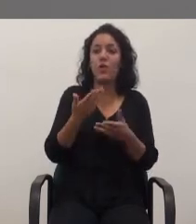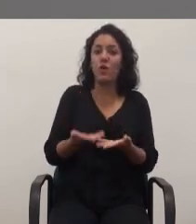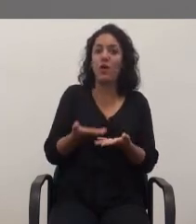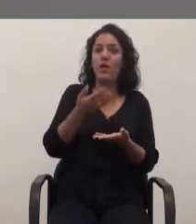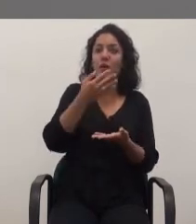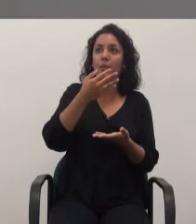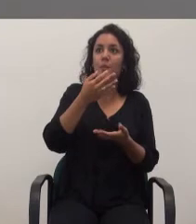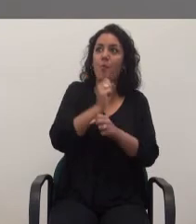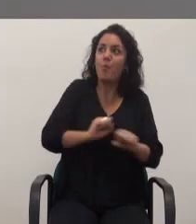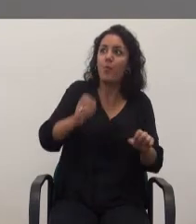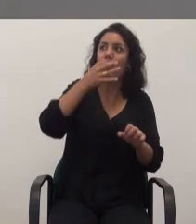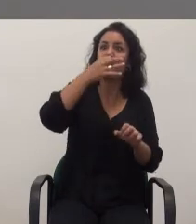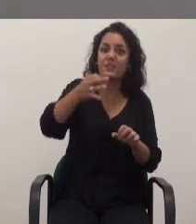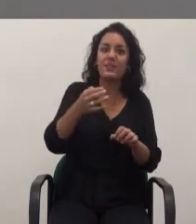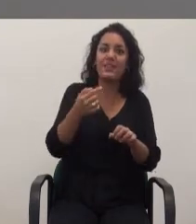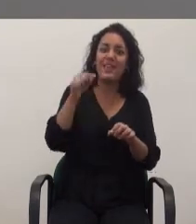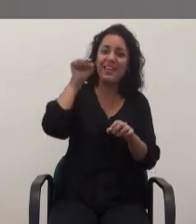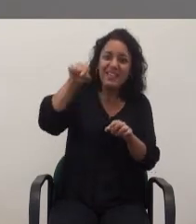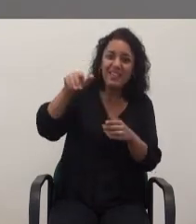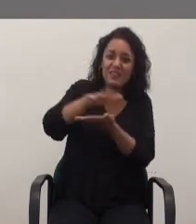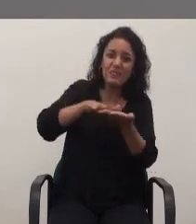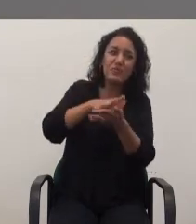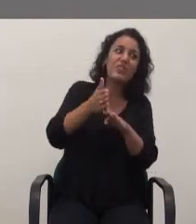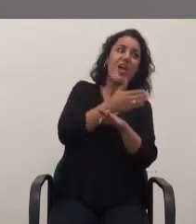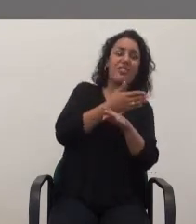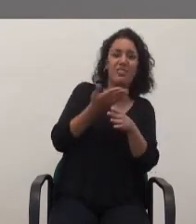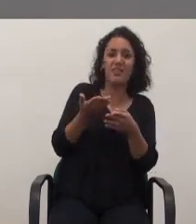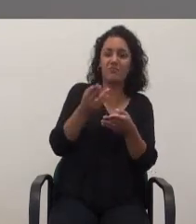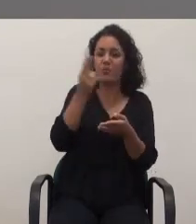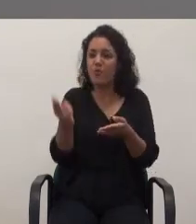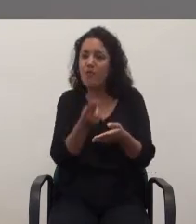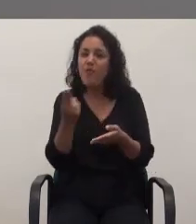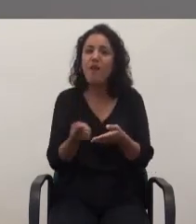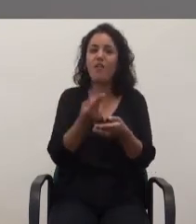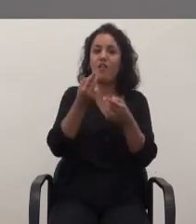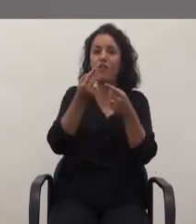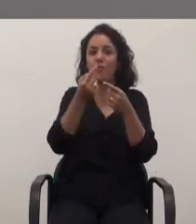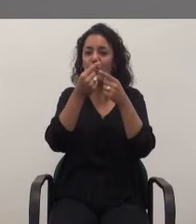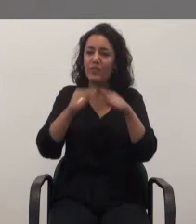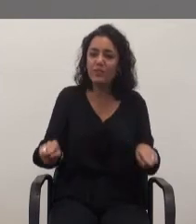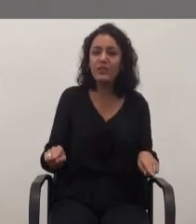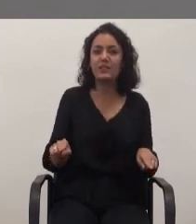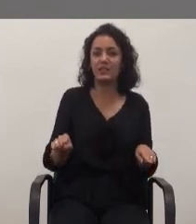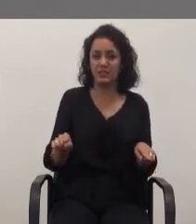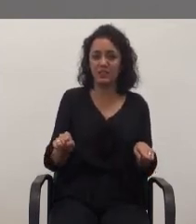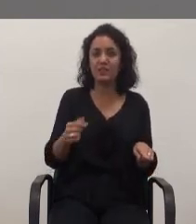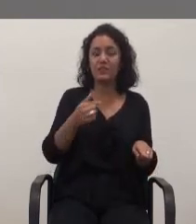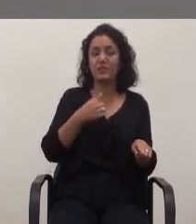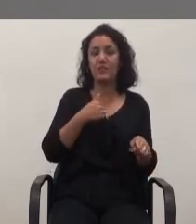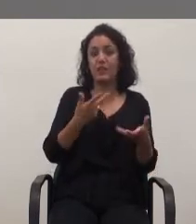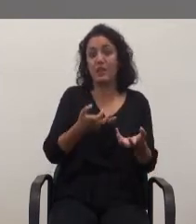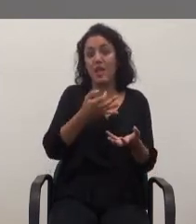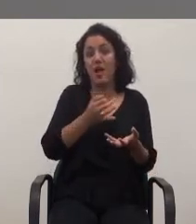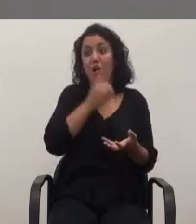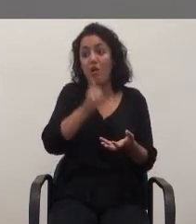fueron desde una situación distinta. Fue un poco raro incluso, esto es anecdótico, pero lo cuento, hablar para todos